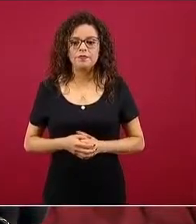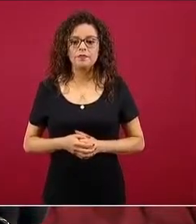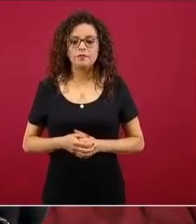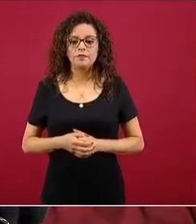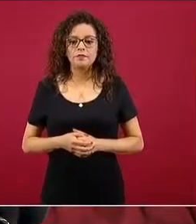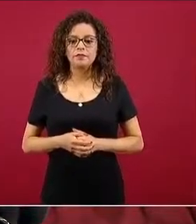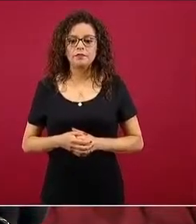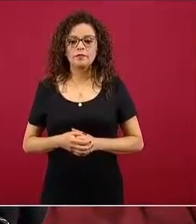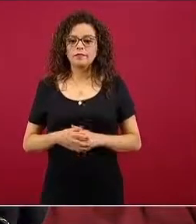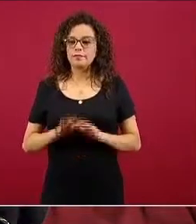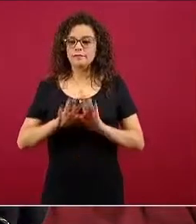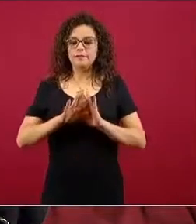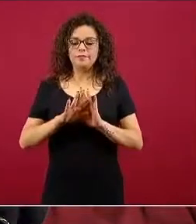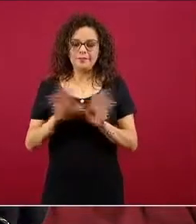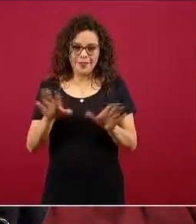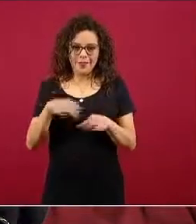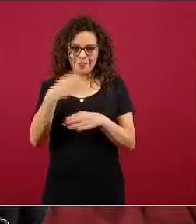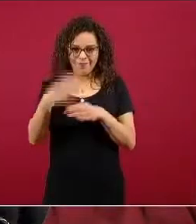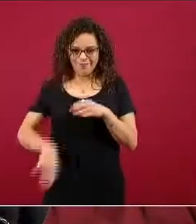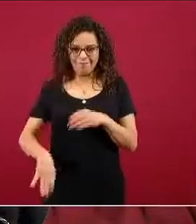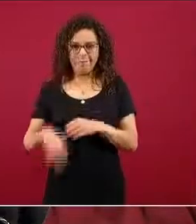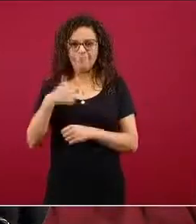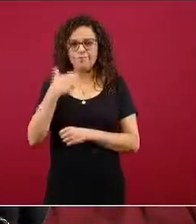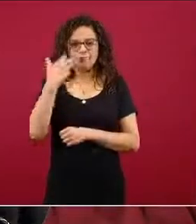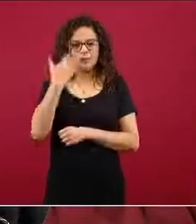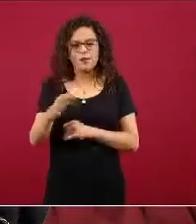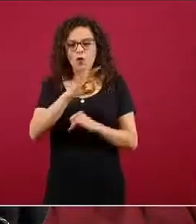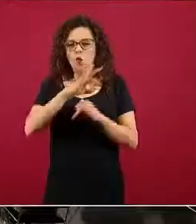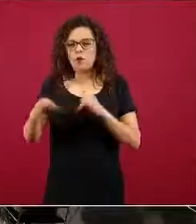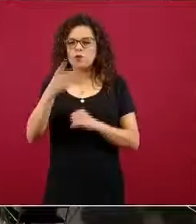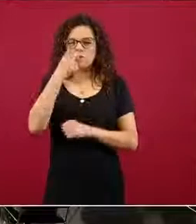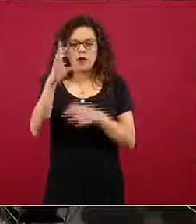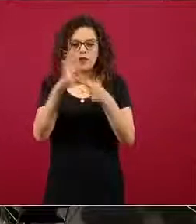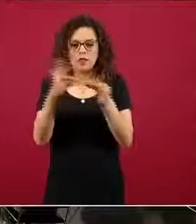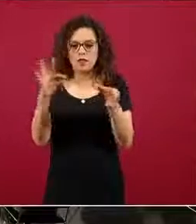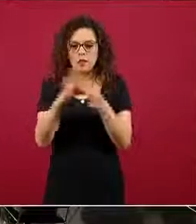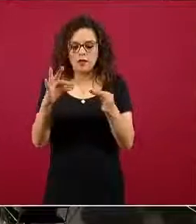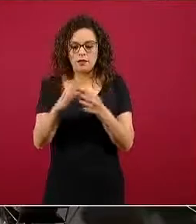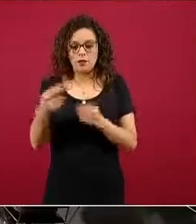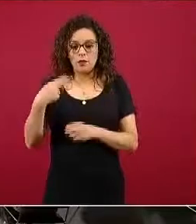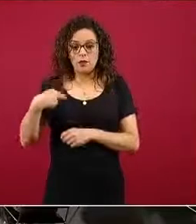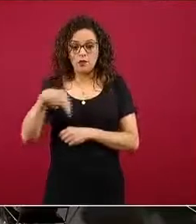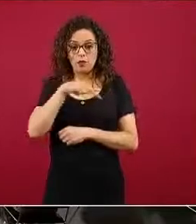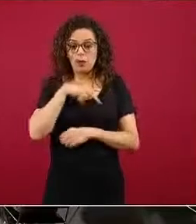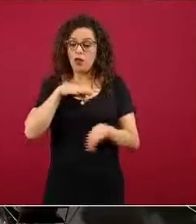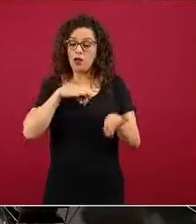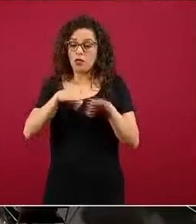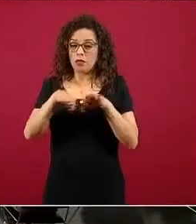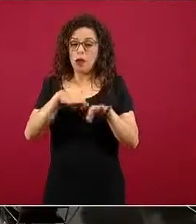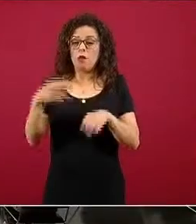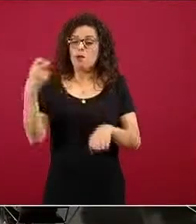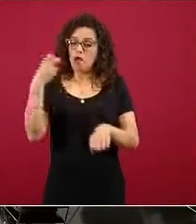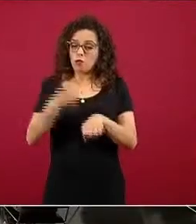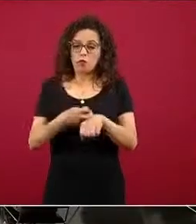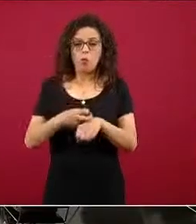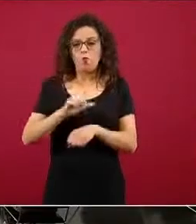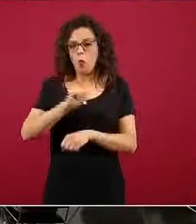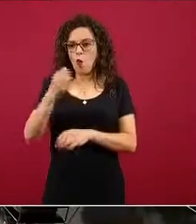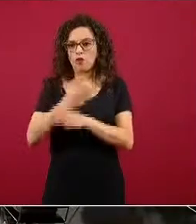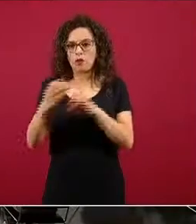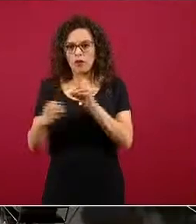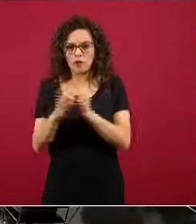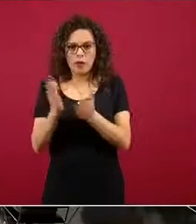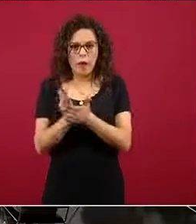Y ya, finalmente quiero comentar, hemos estado trabajando más allá, desde luego, de la vacunación de mañana o del arranque